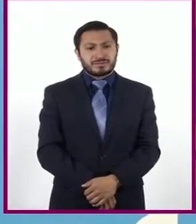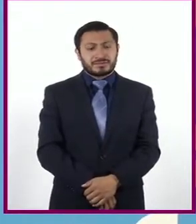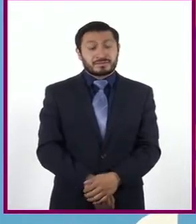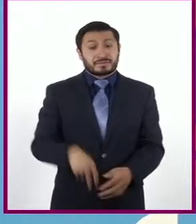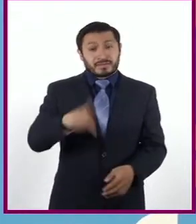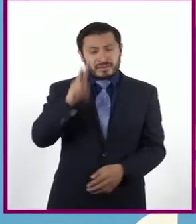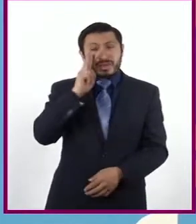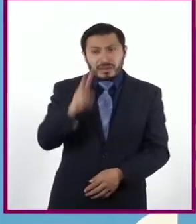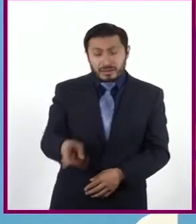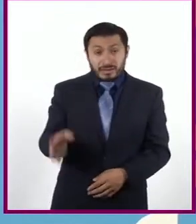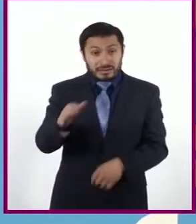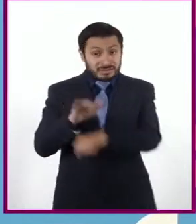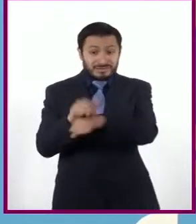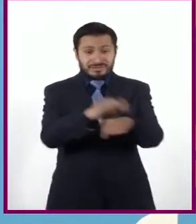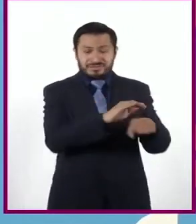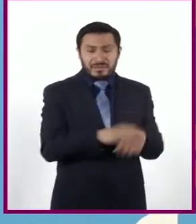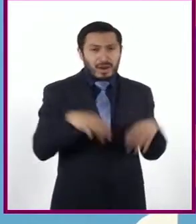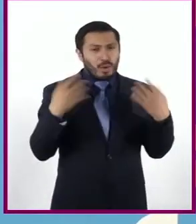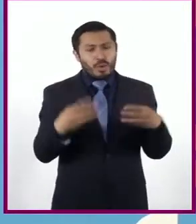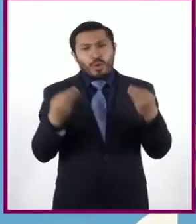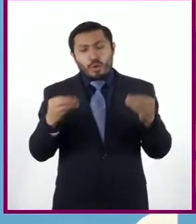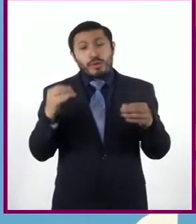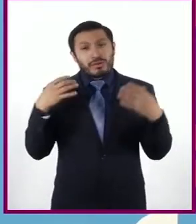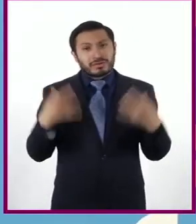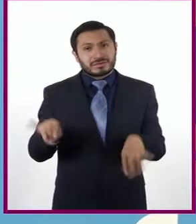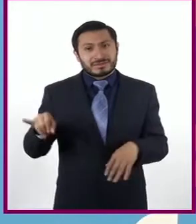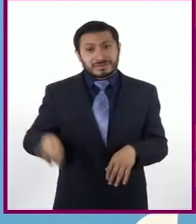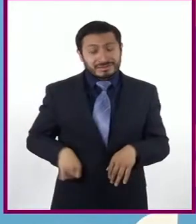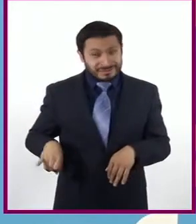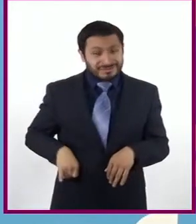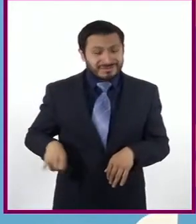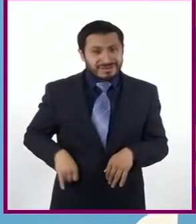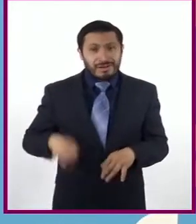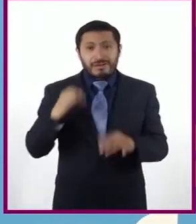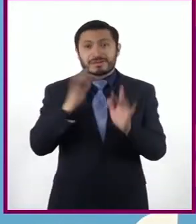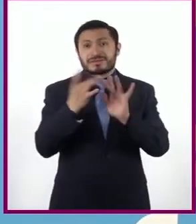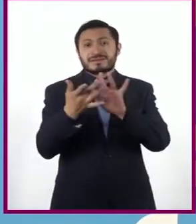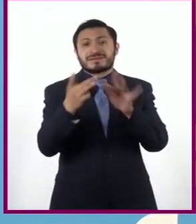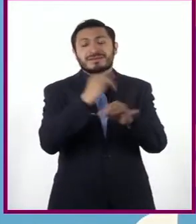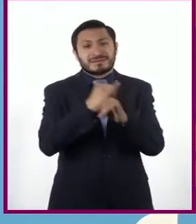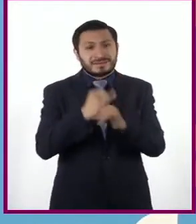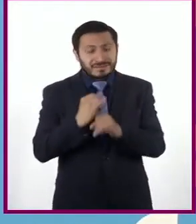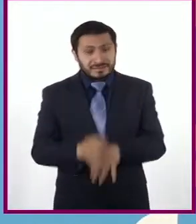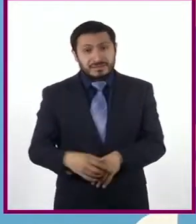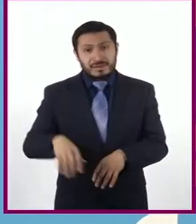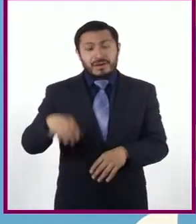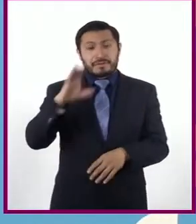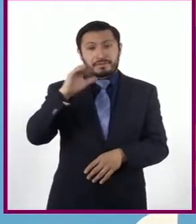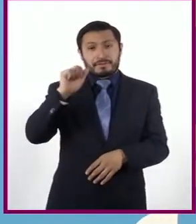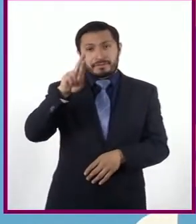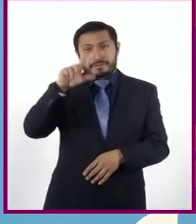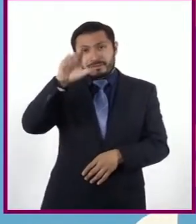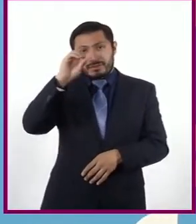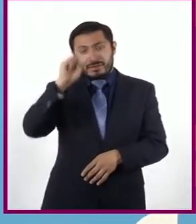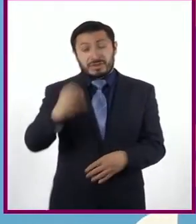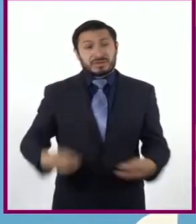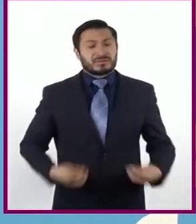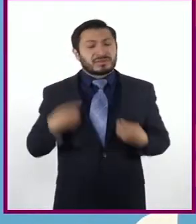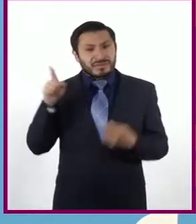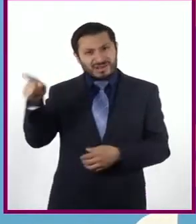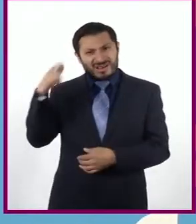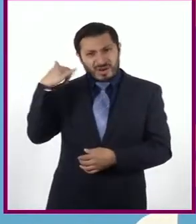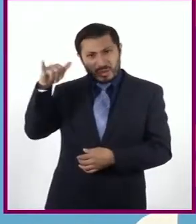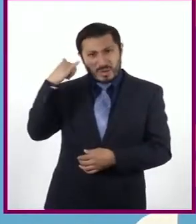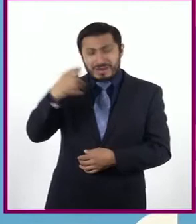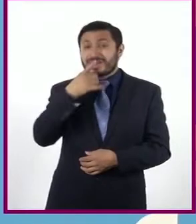nuestros amigos están muy activos en las redes sociales y Carlos, que vive en Yucatán, señala lo siguiente. Después